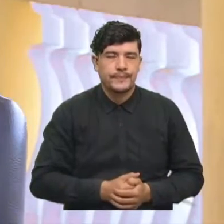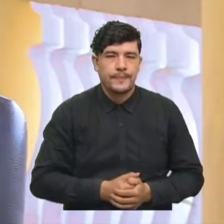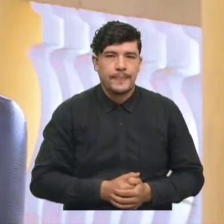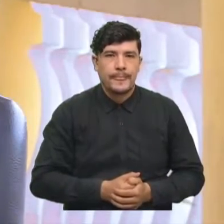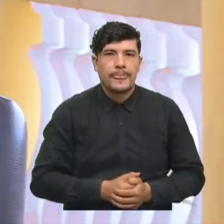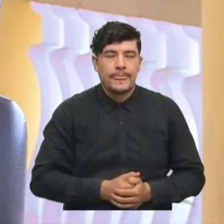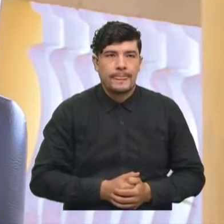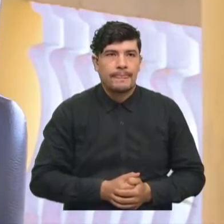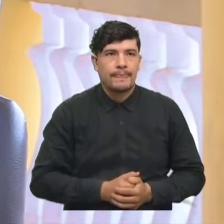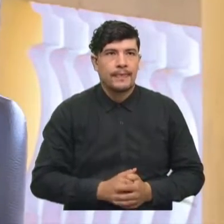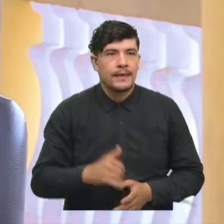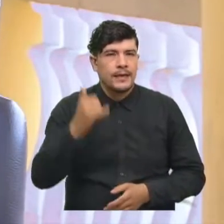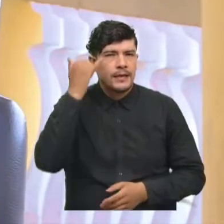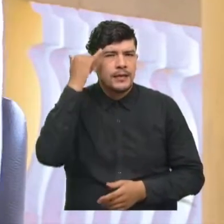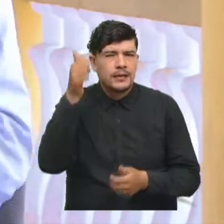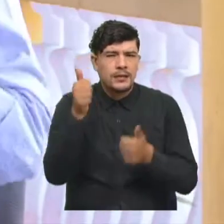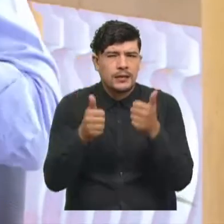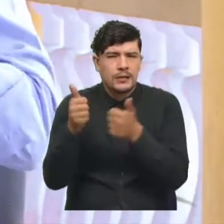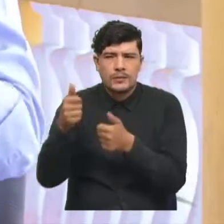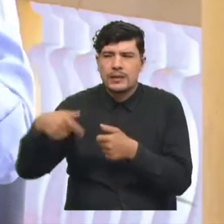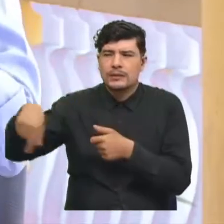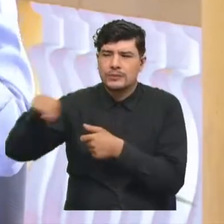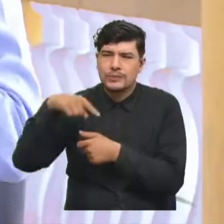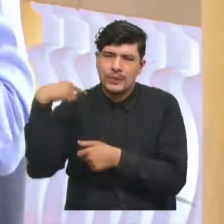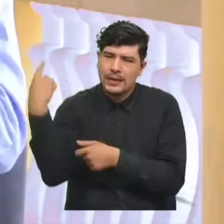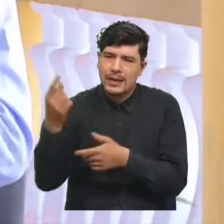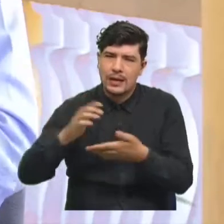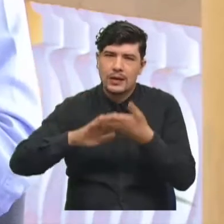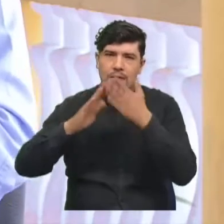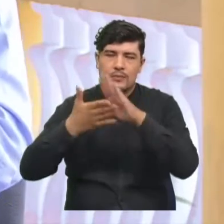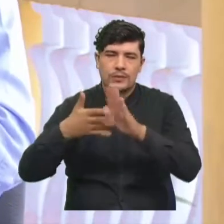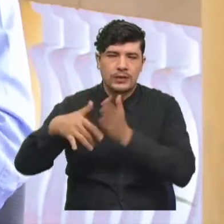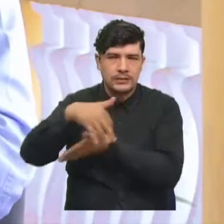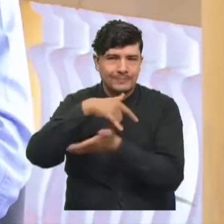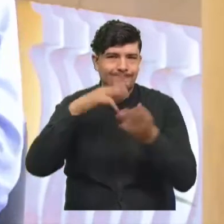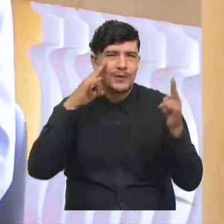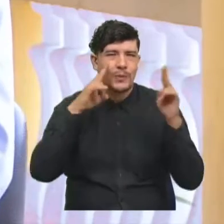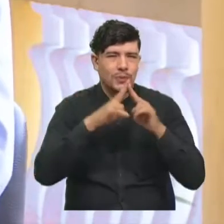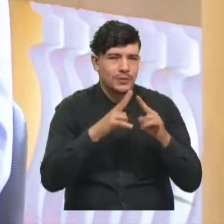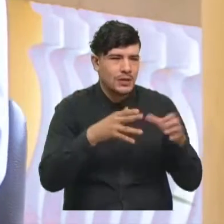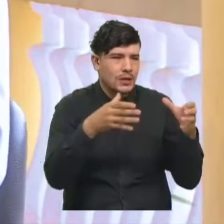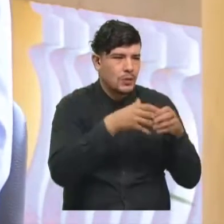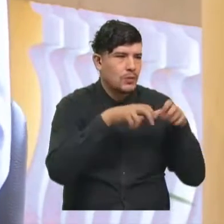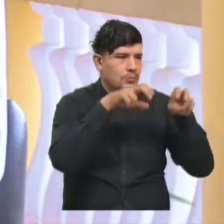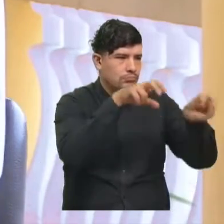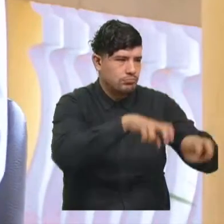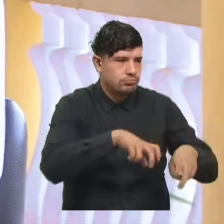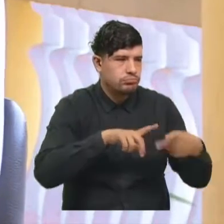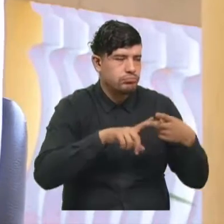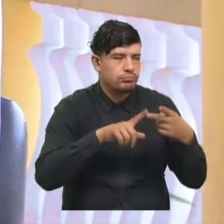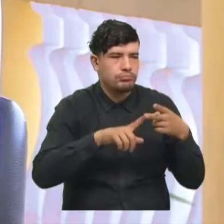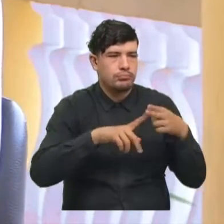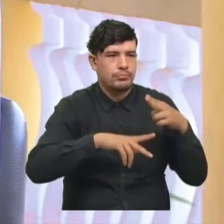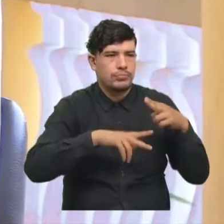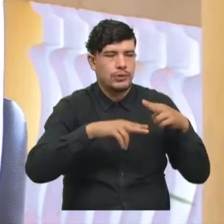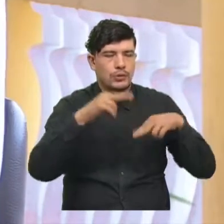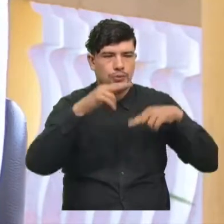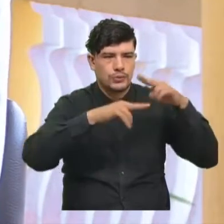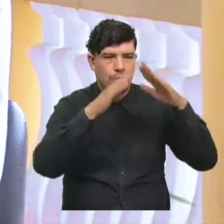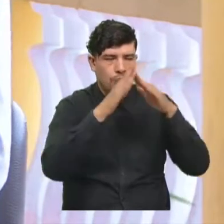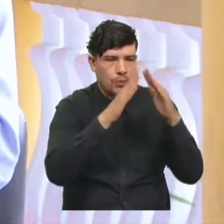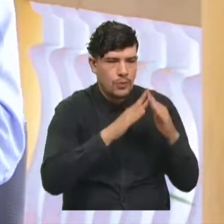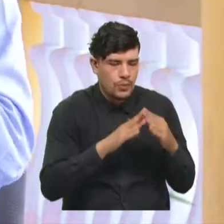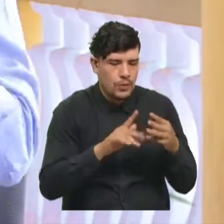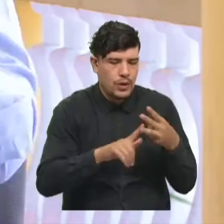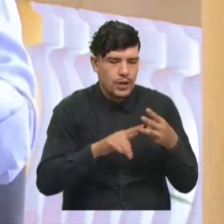que ellos conozcan todos los programas que estamos haciendo de los diferentes sectores desde el sector agricultura vivienda de la secretaria